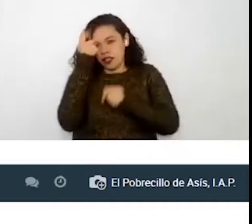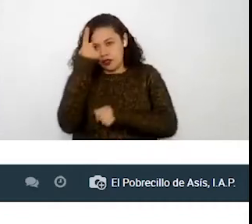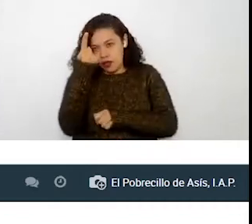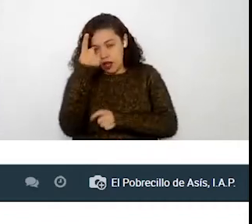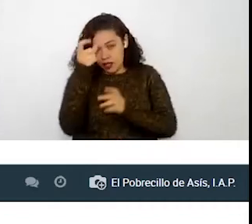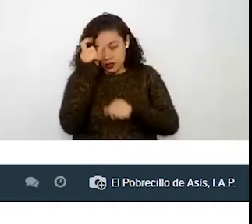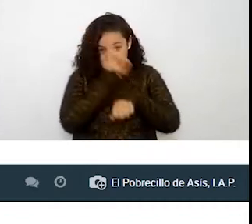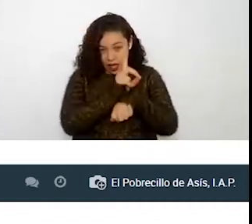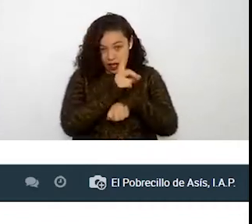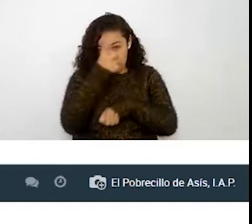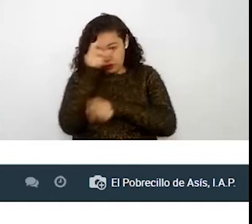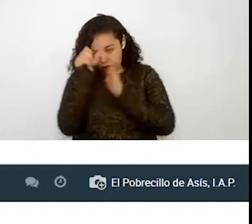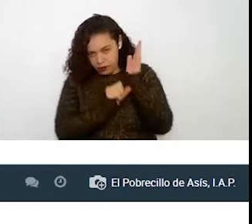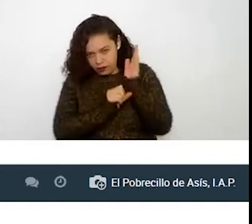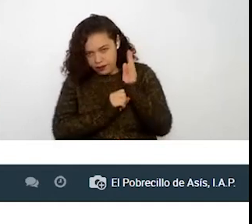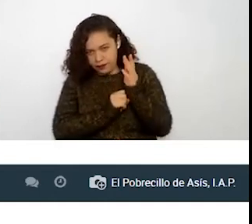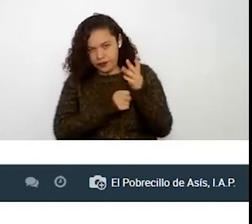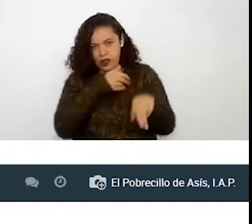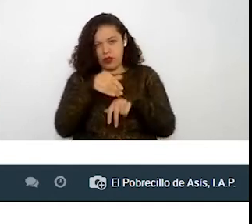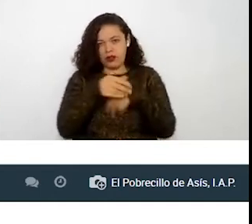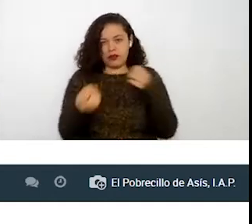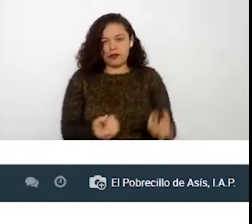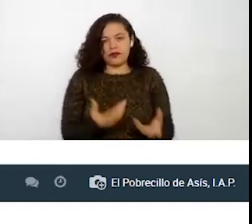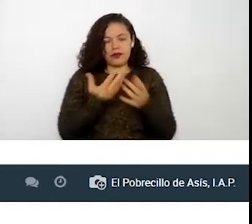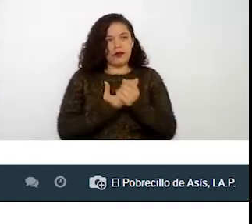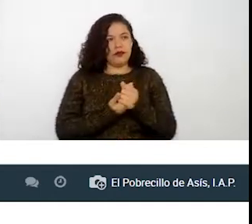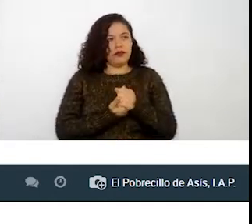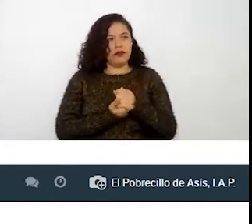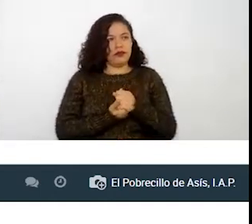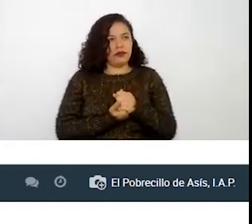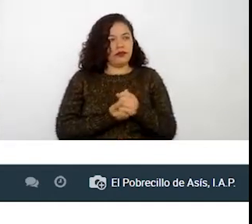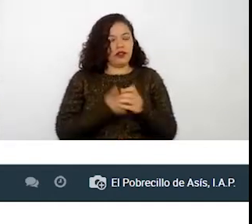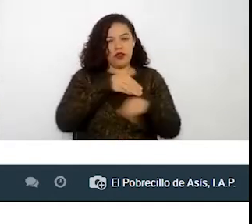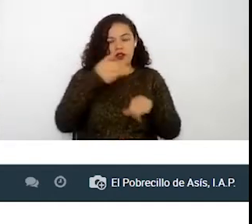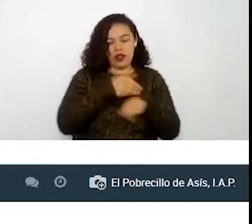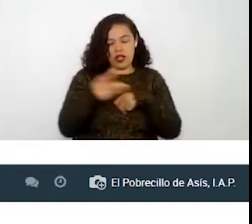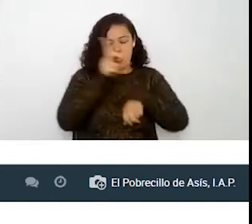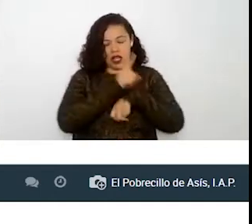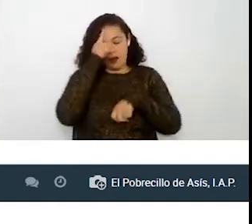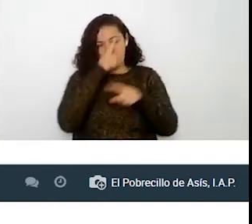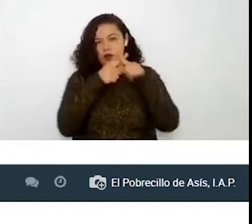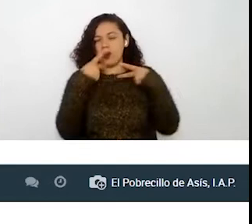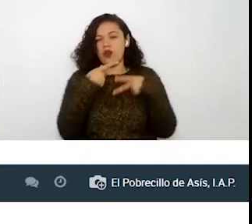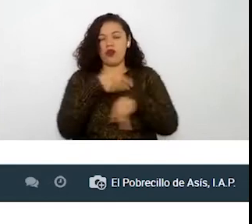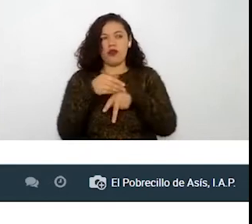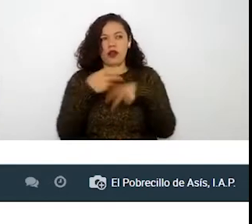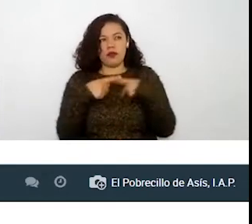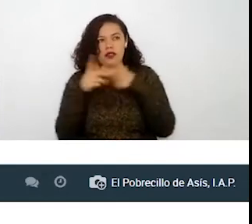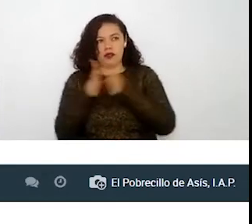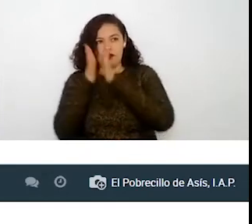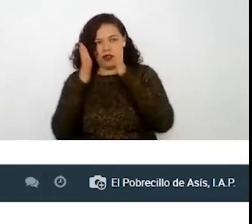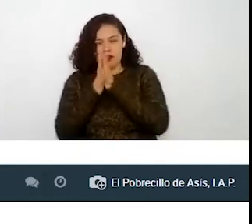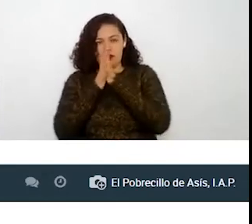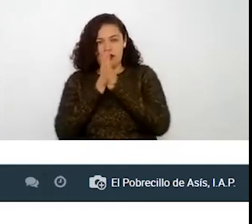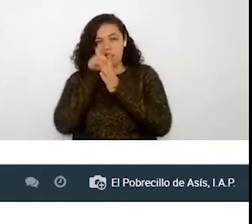al mes porque a veces nos han reportado número de sesiones también por número de participantes y se hace una cantidad también